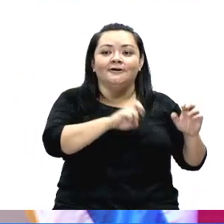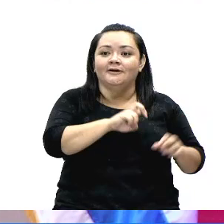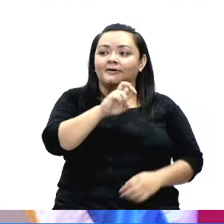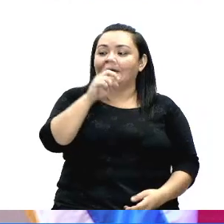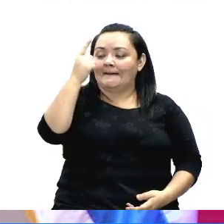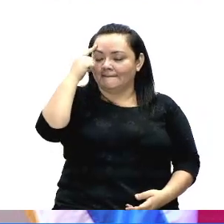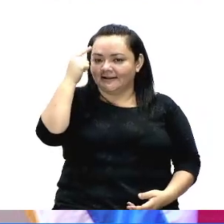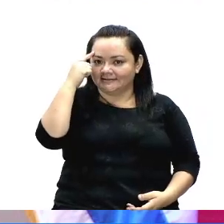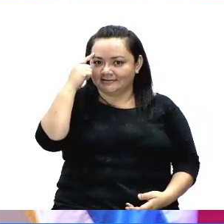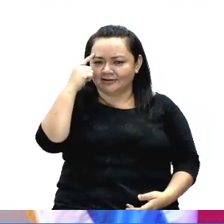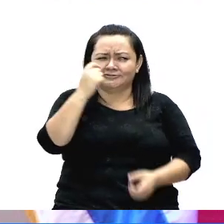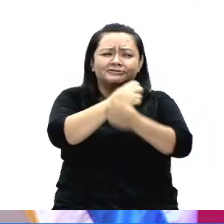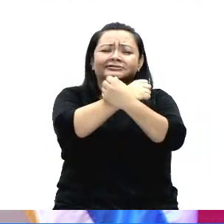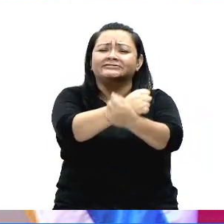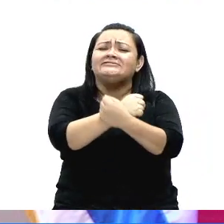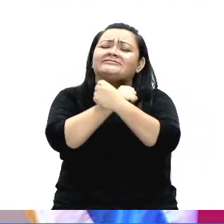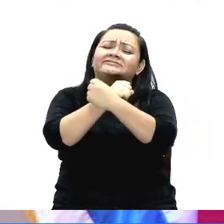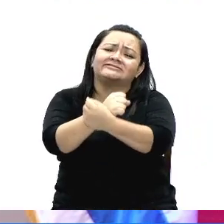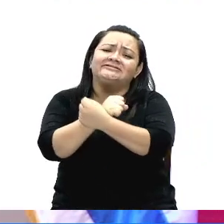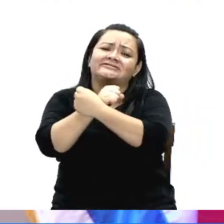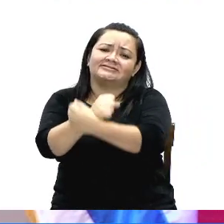pensando que eran esclavos